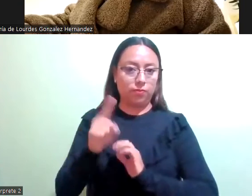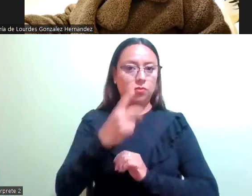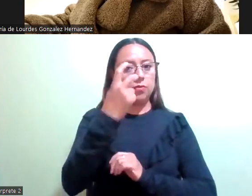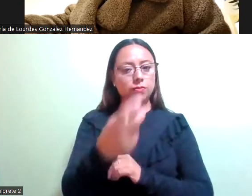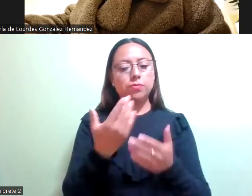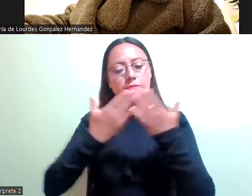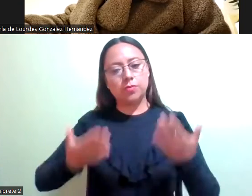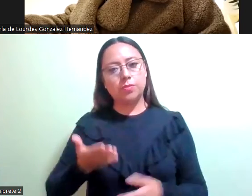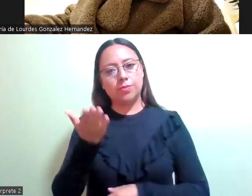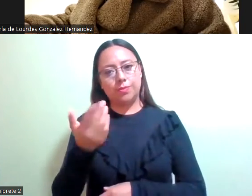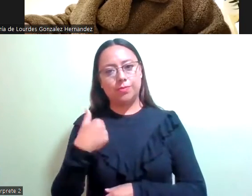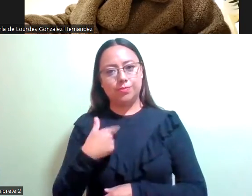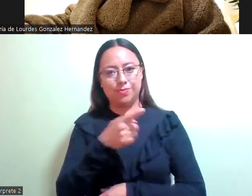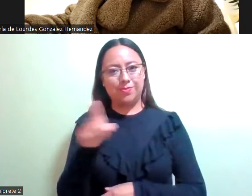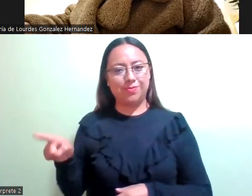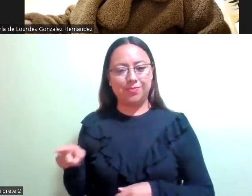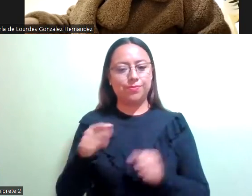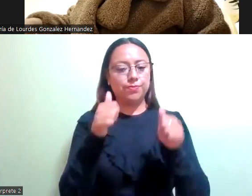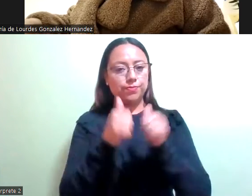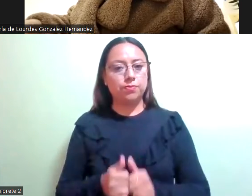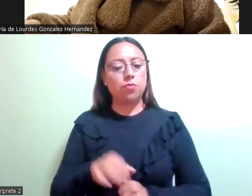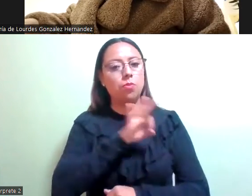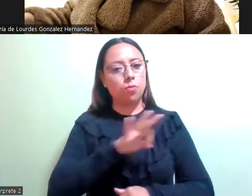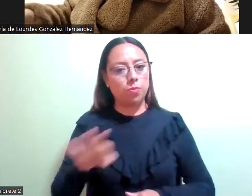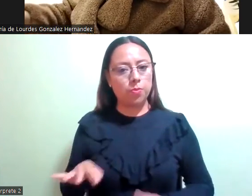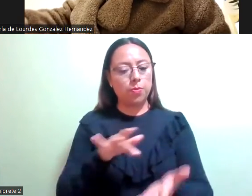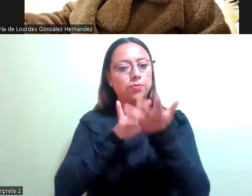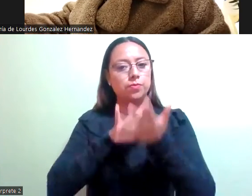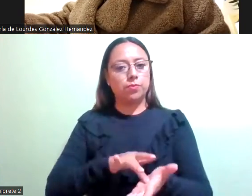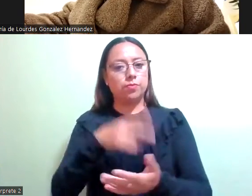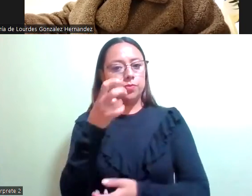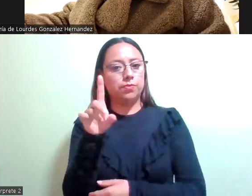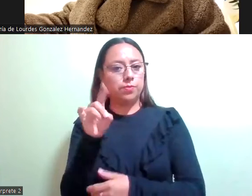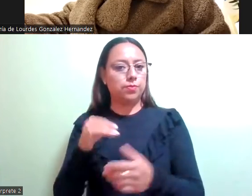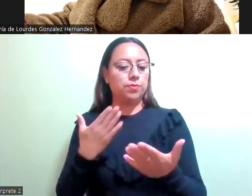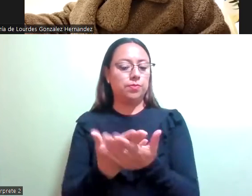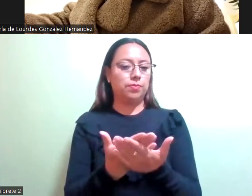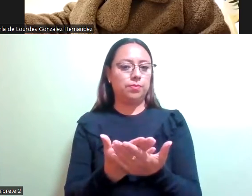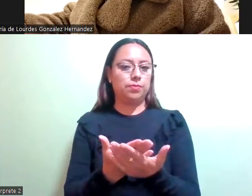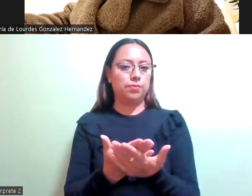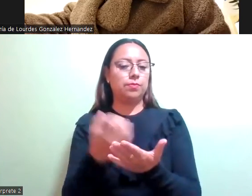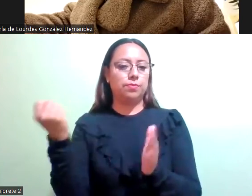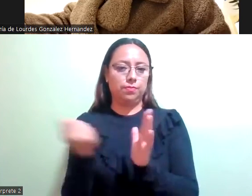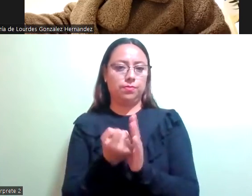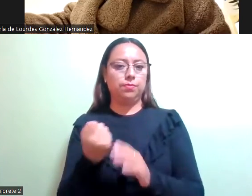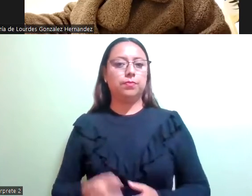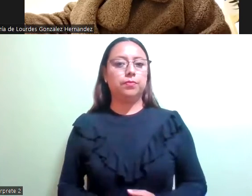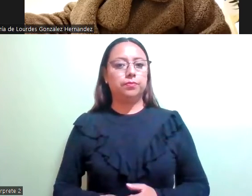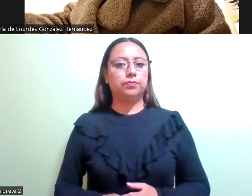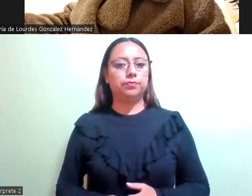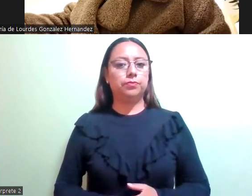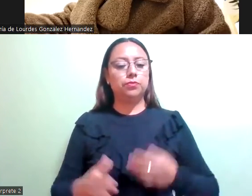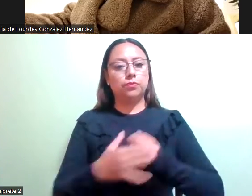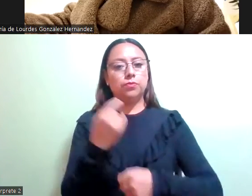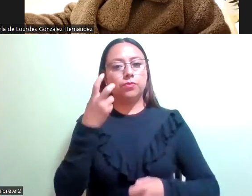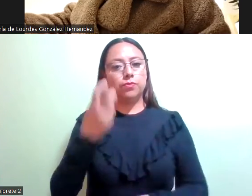invito a las y los presentes a que podamos acompañar este dictamen en sentido positivo. Toda vez que el documento